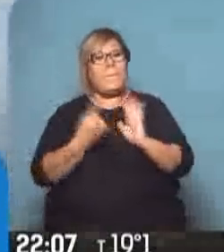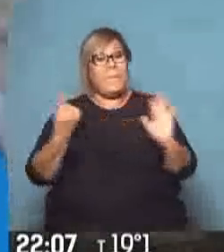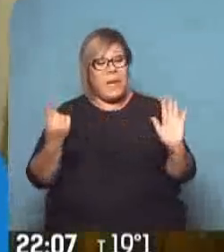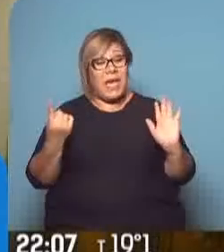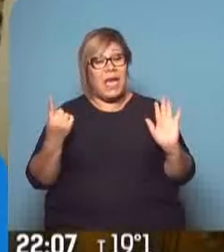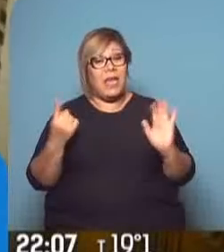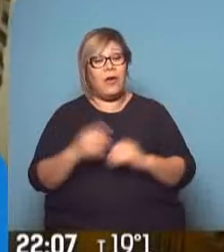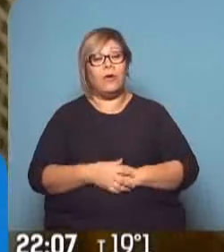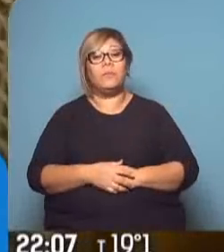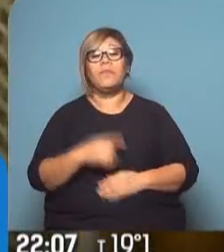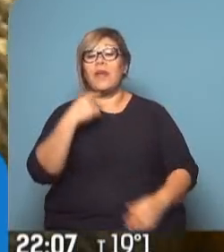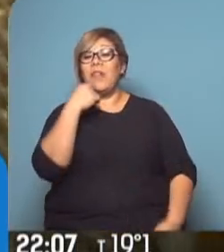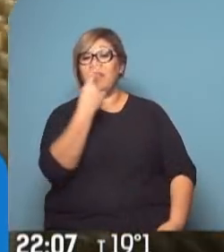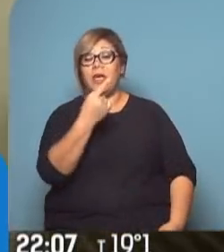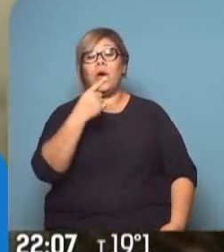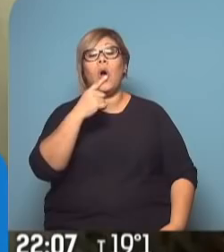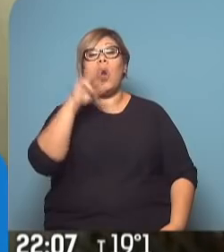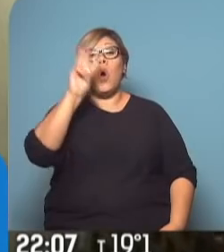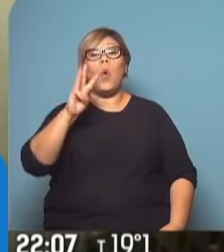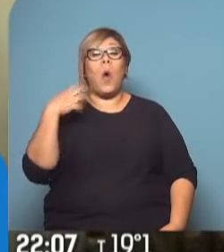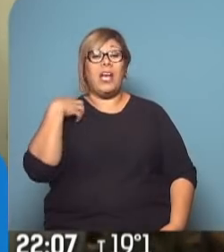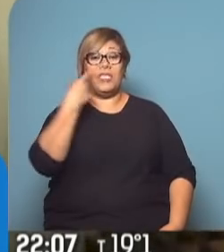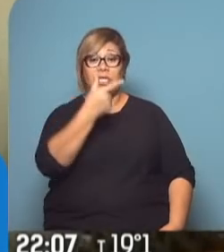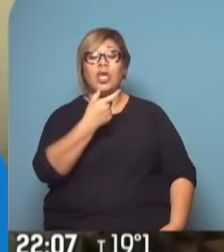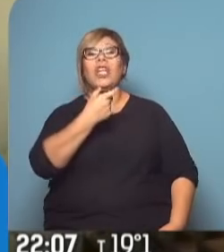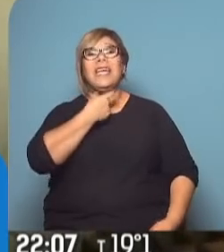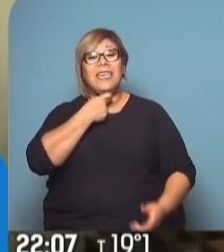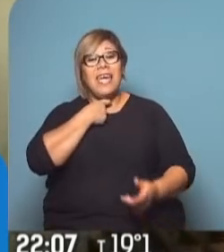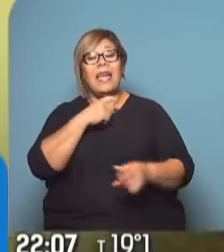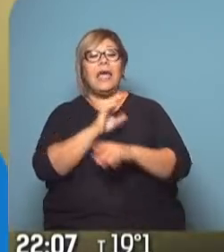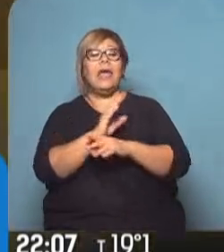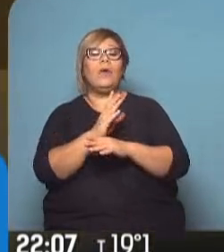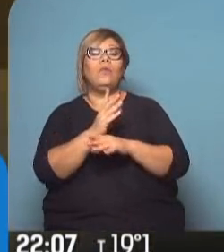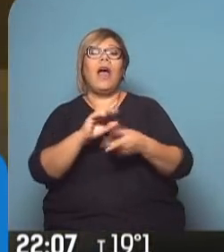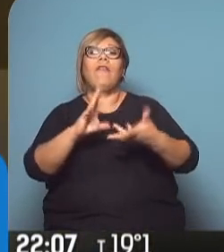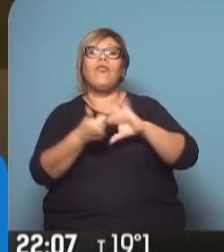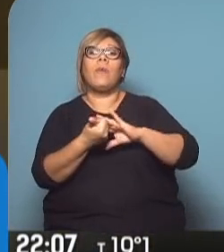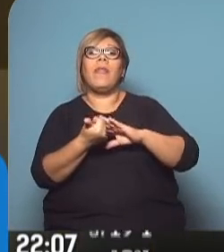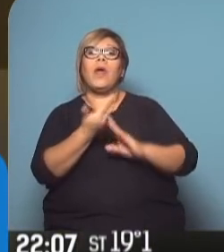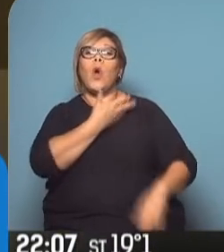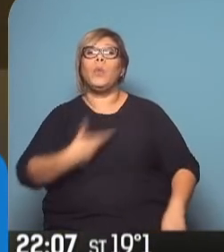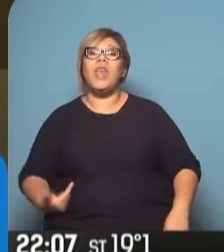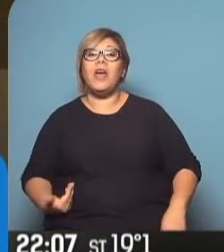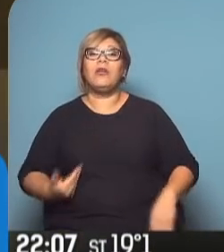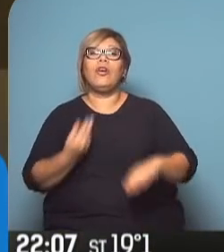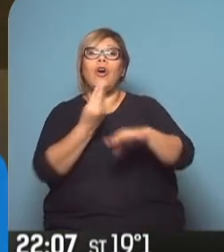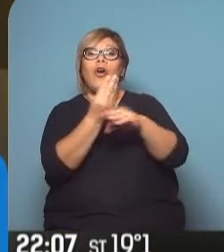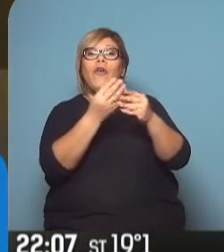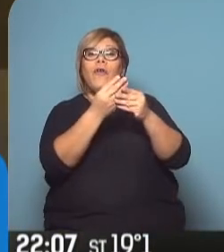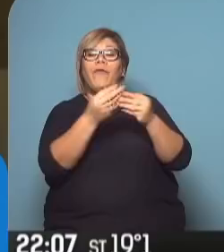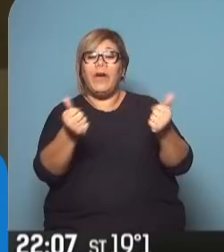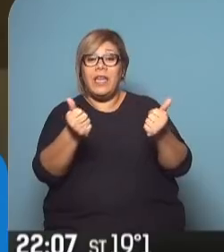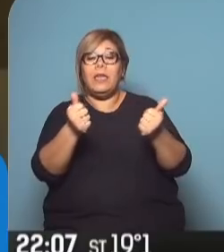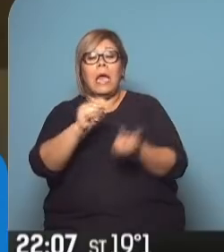aunque matizó que Washington preferiría una transición pacífica en Venezuela. For a peaceful transition of government